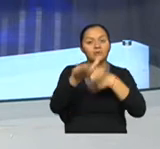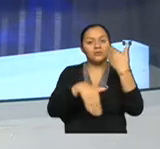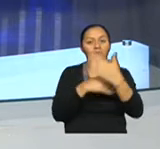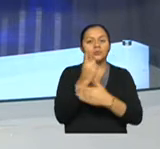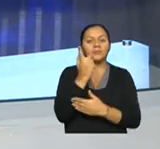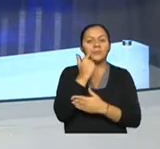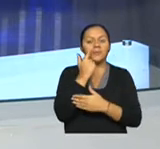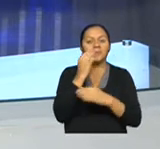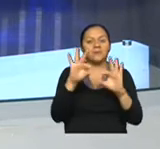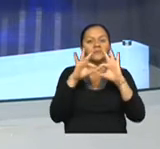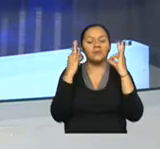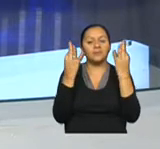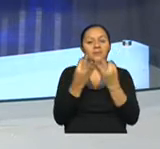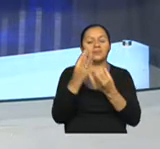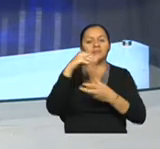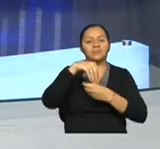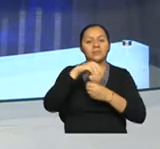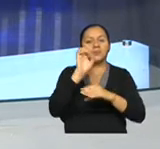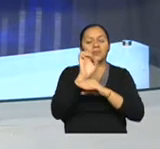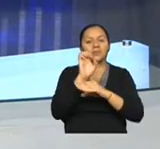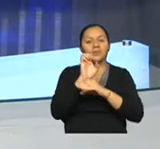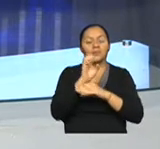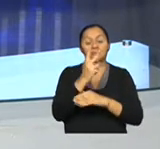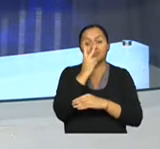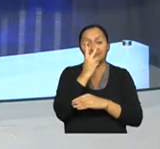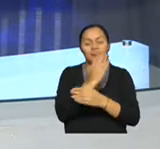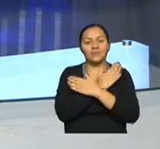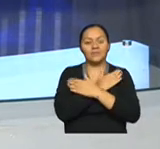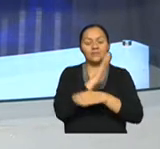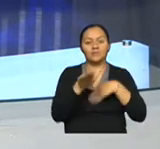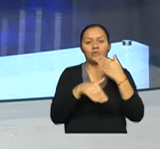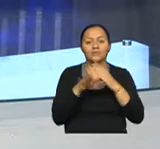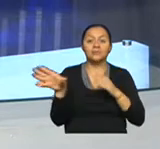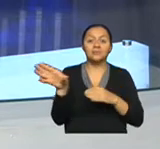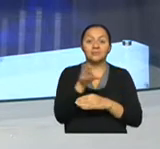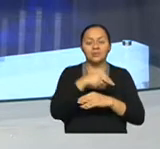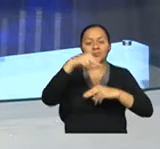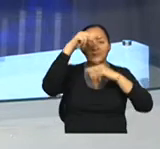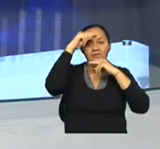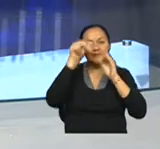padres de familia del Ecuador. Un abrazo de parte mía y de todos quienes